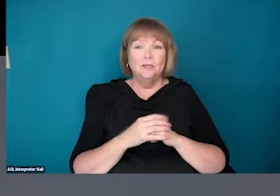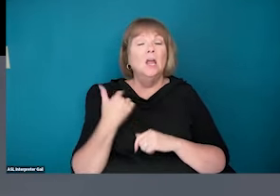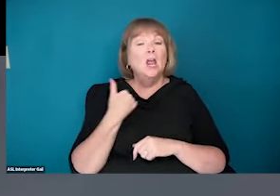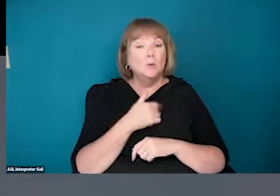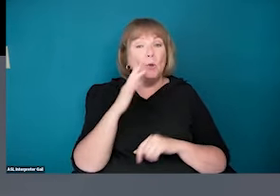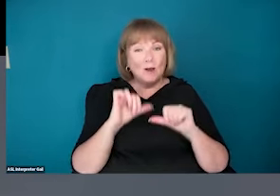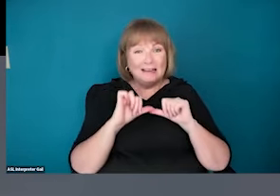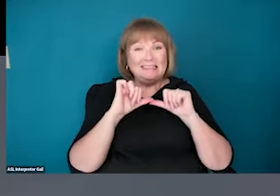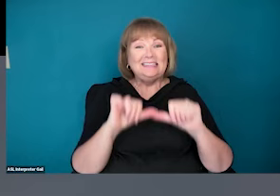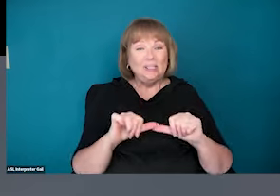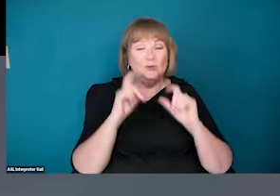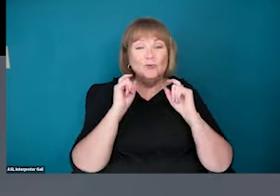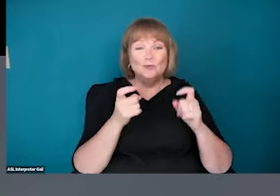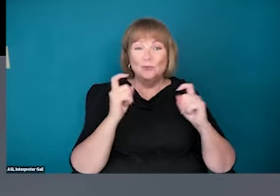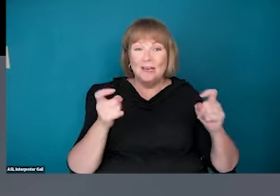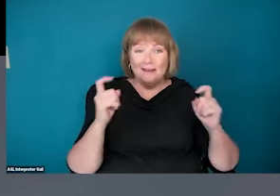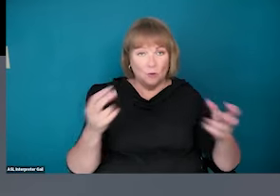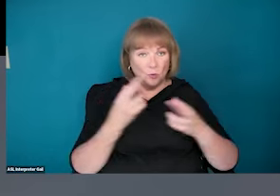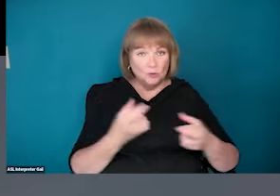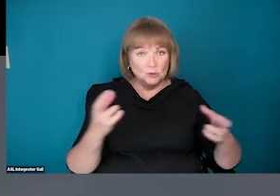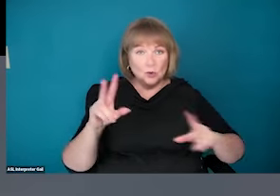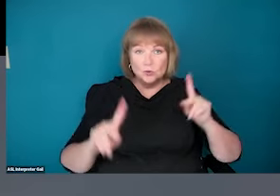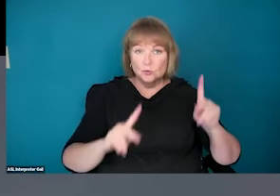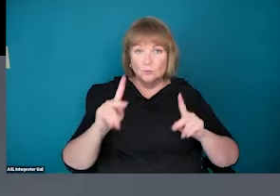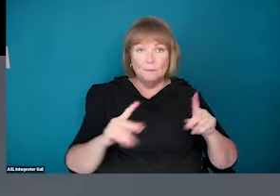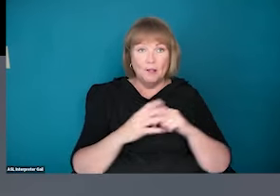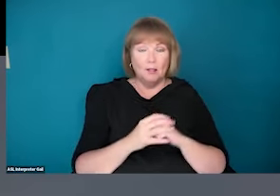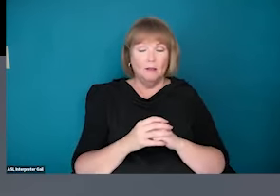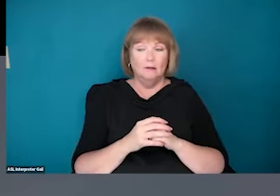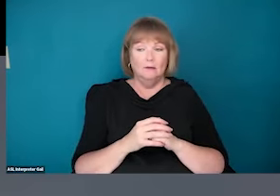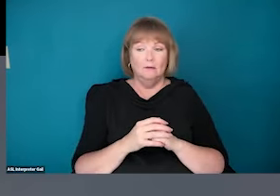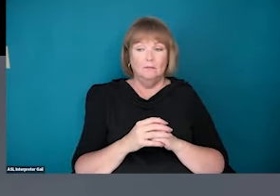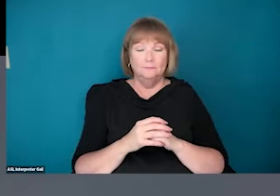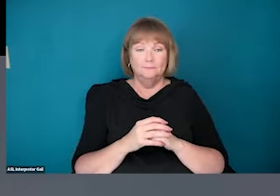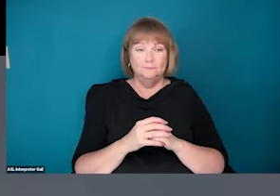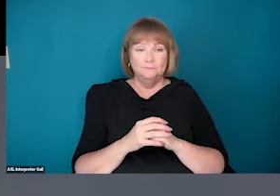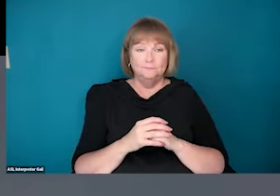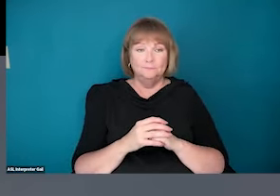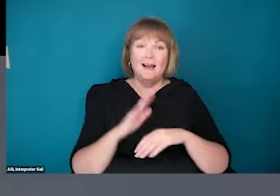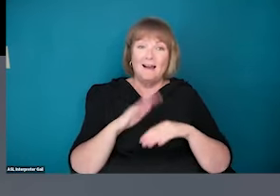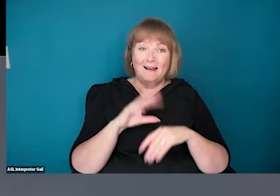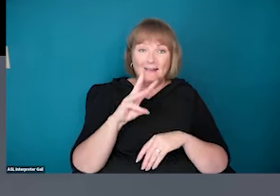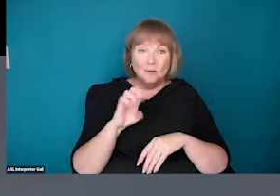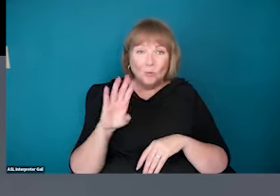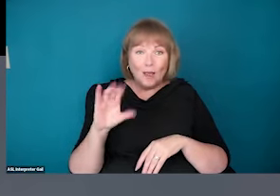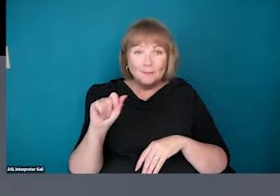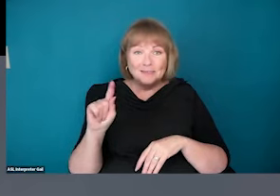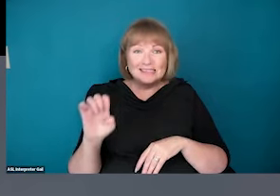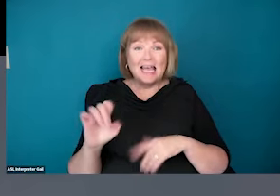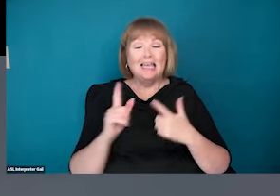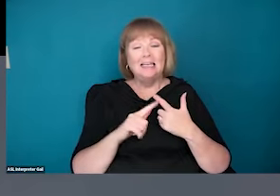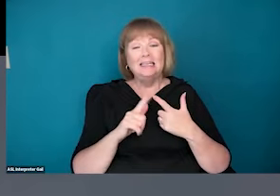y como vamos a continuar dándole estos recursos a estos individuos. Y en nuestro